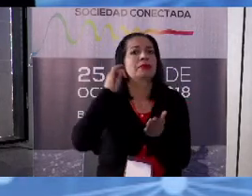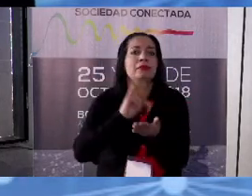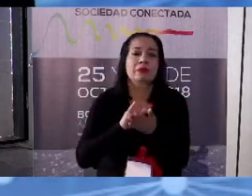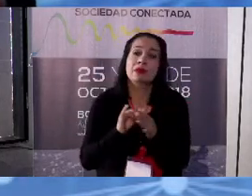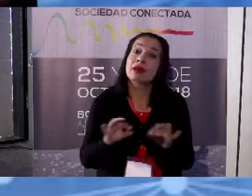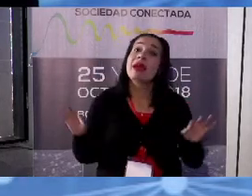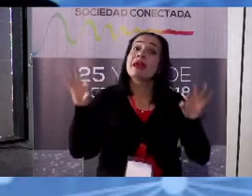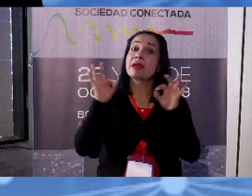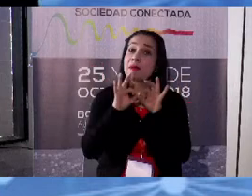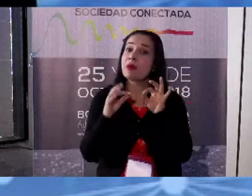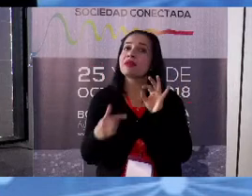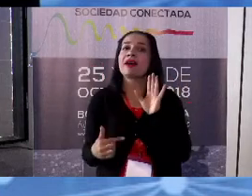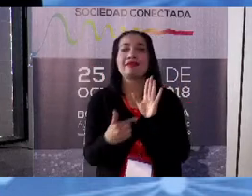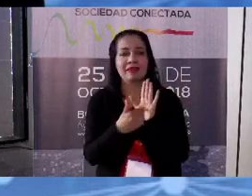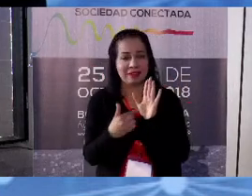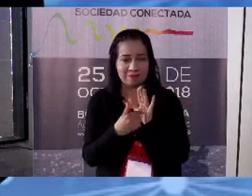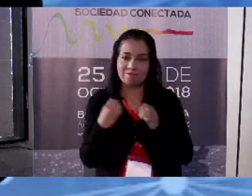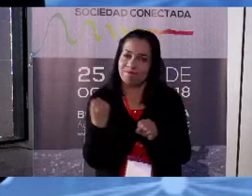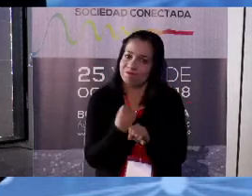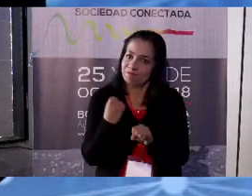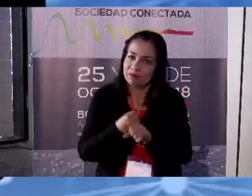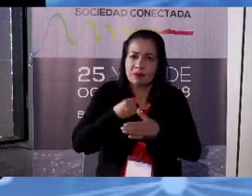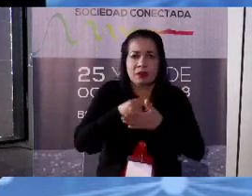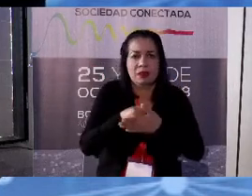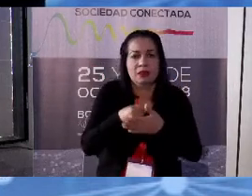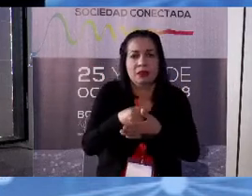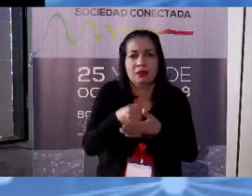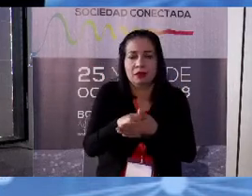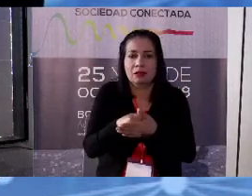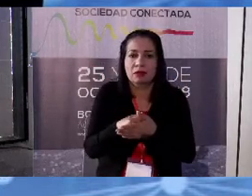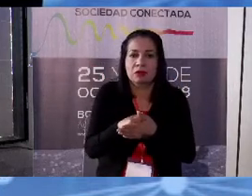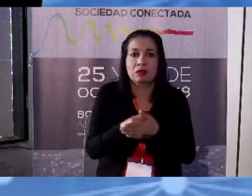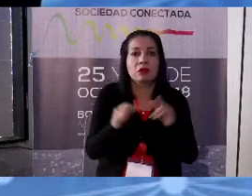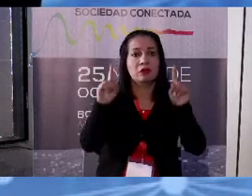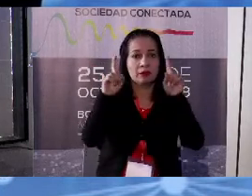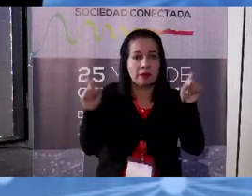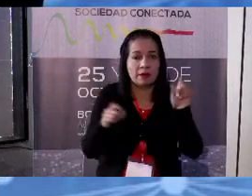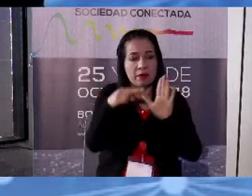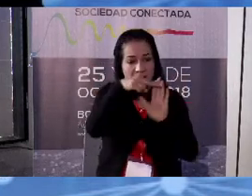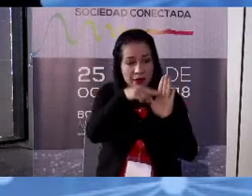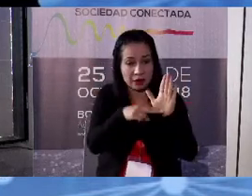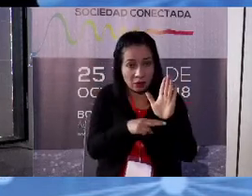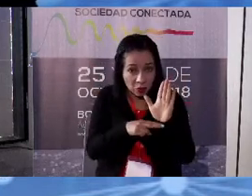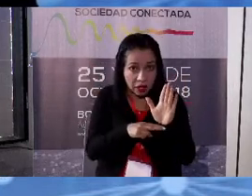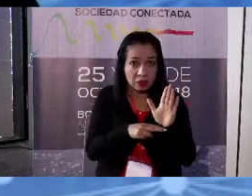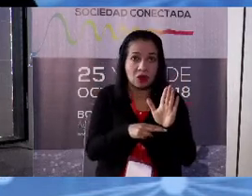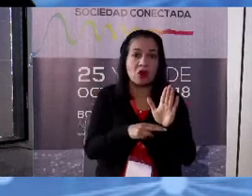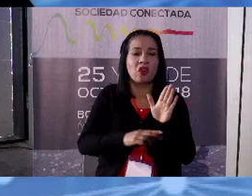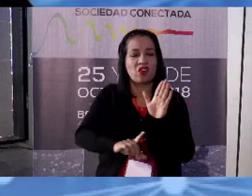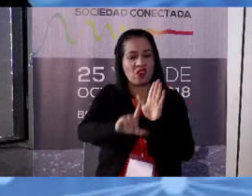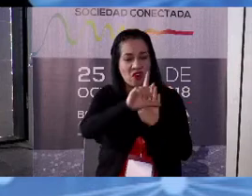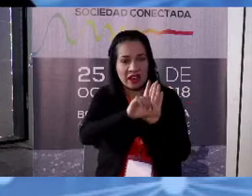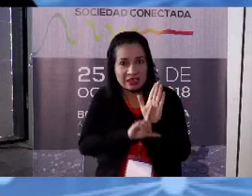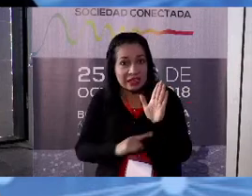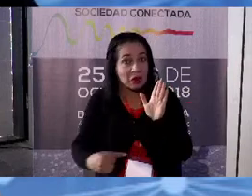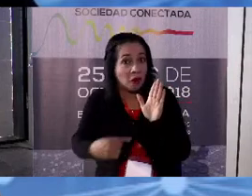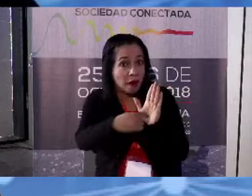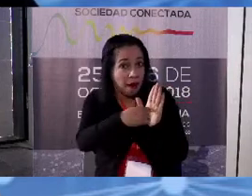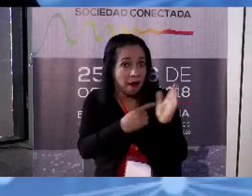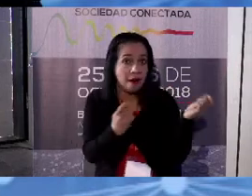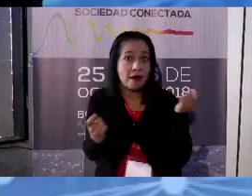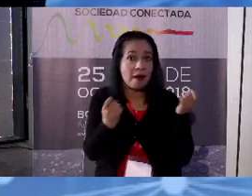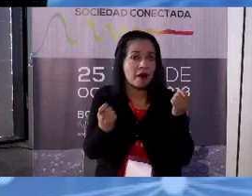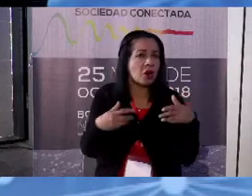aspecto importante hay que trabajar en los marcos regulatorios reglamentarios legislativos para